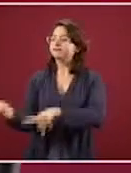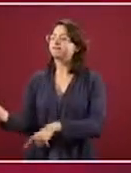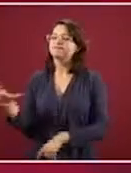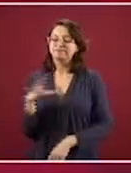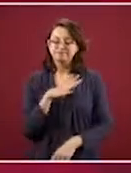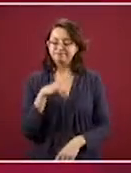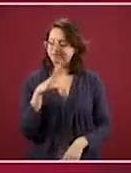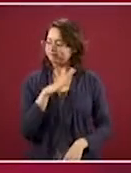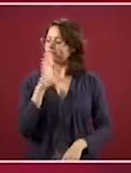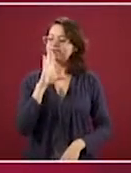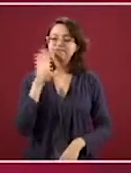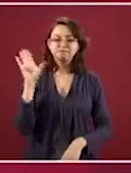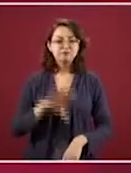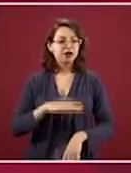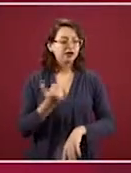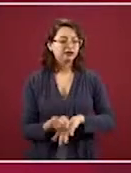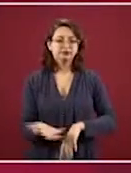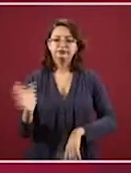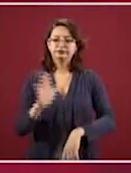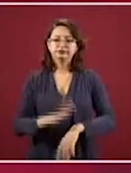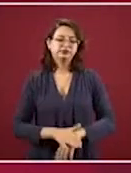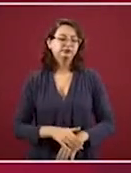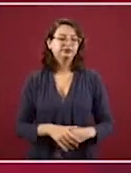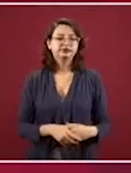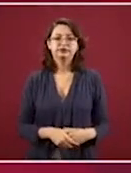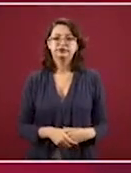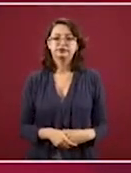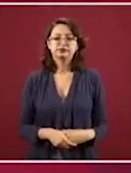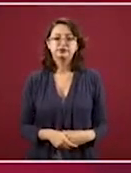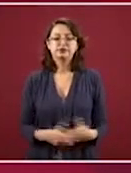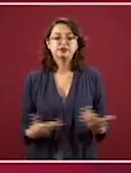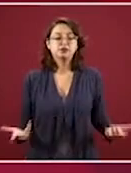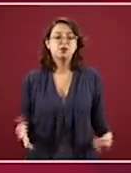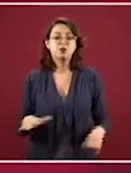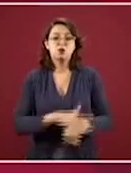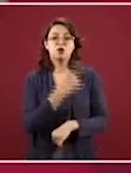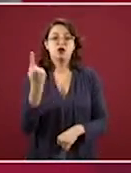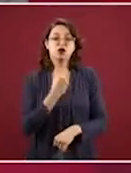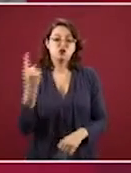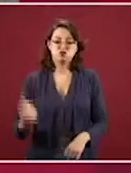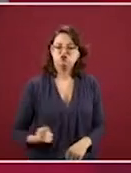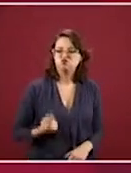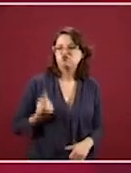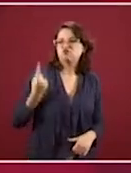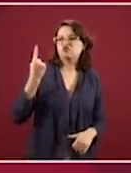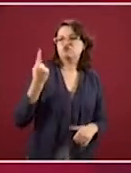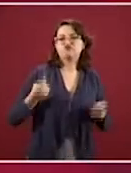universidades dominadas porque así que es